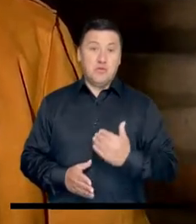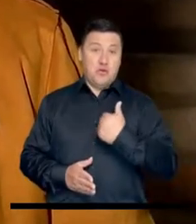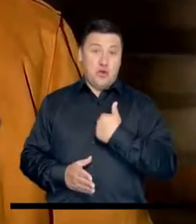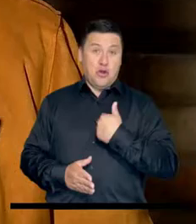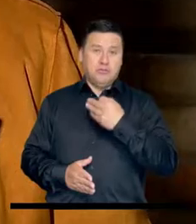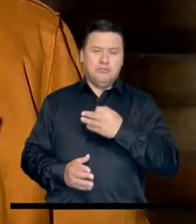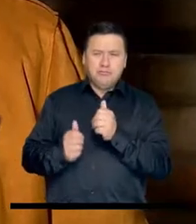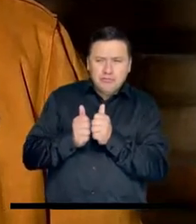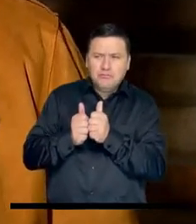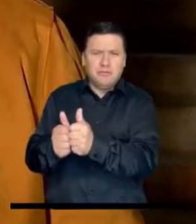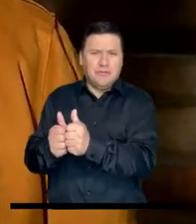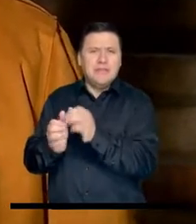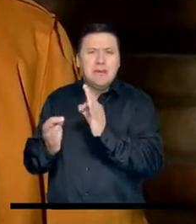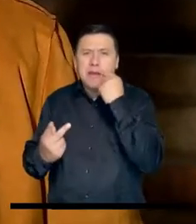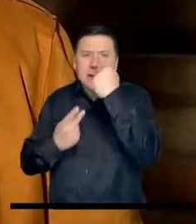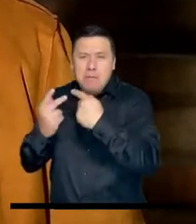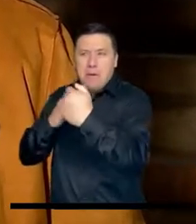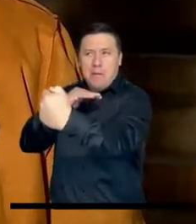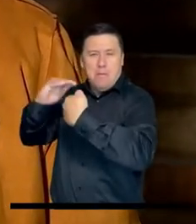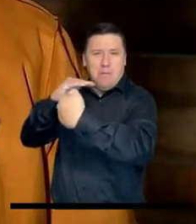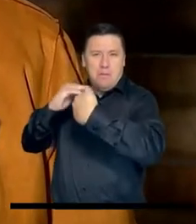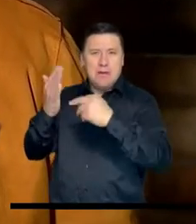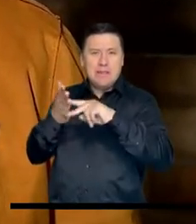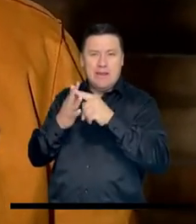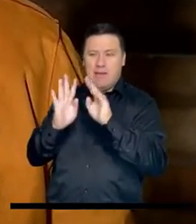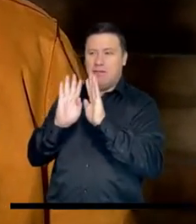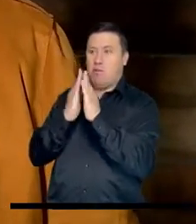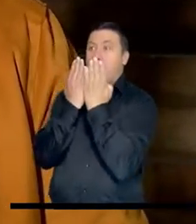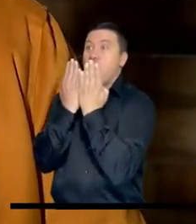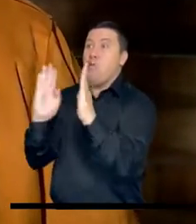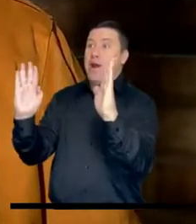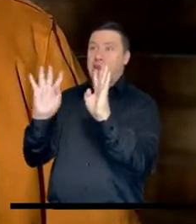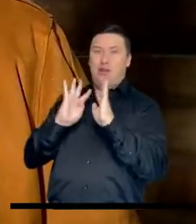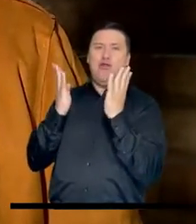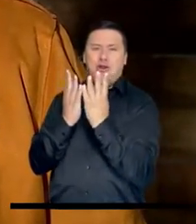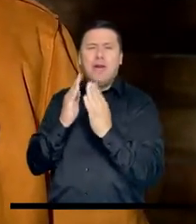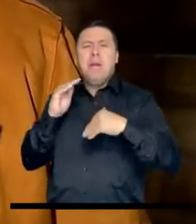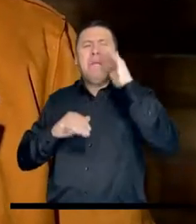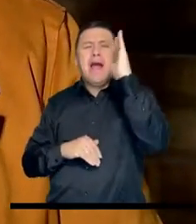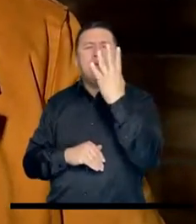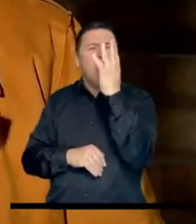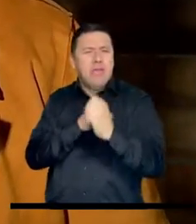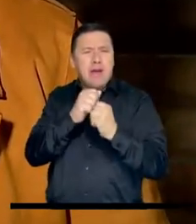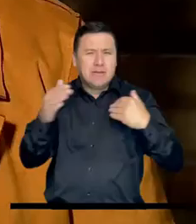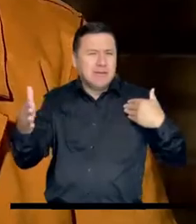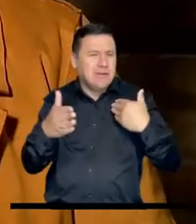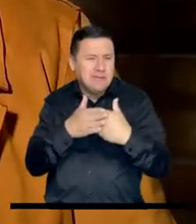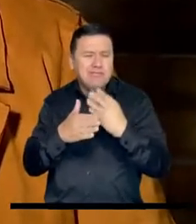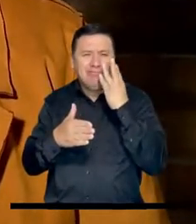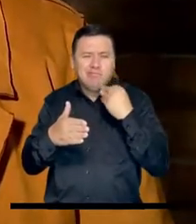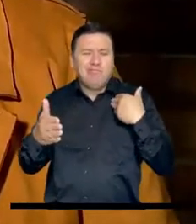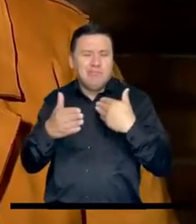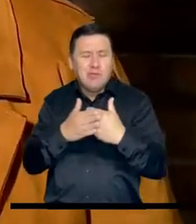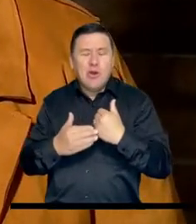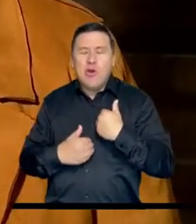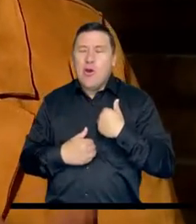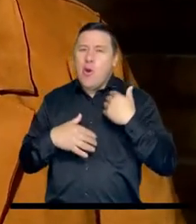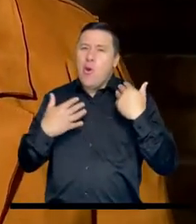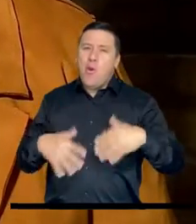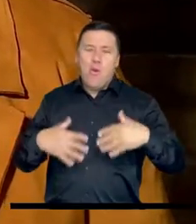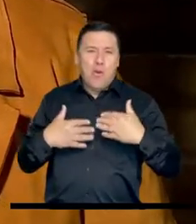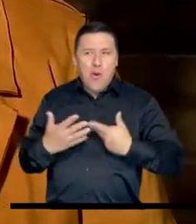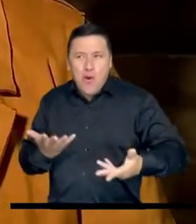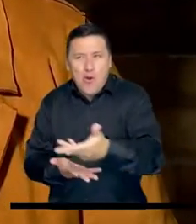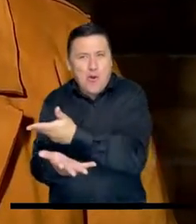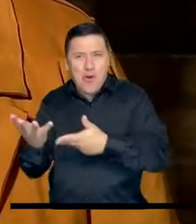Llevo acompañando las visitas guiadas, el programa de Puertas Abiertas del Congreso durante más de 4 años y para mí ha sido una grata experiencia